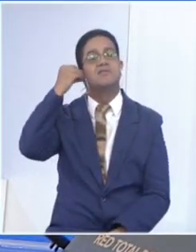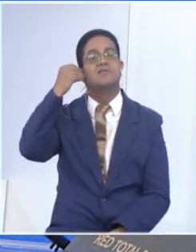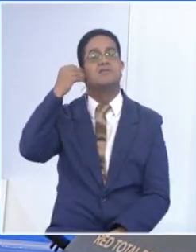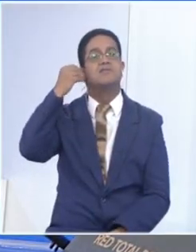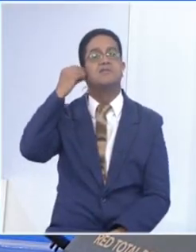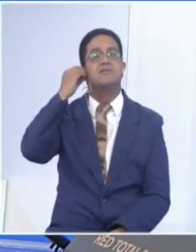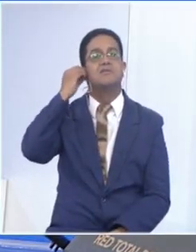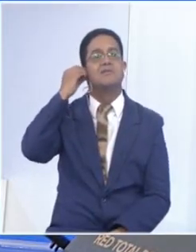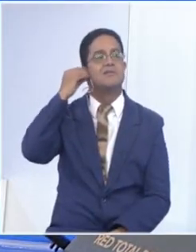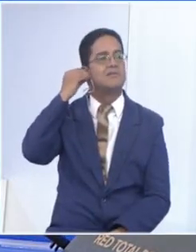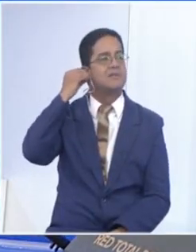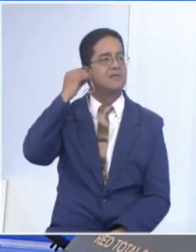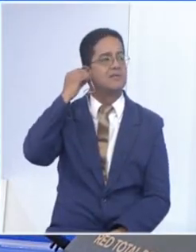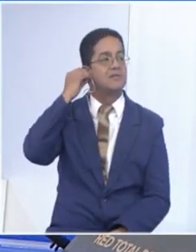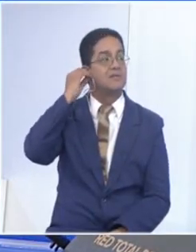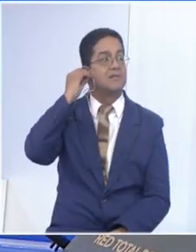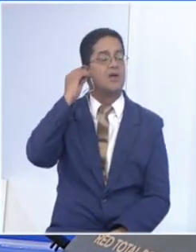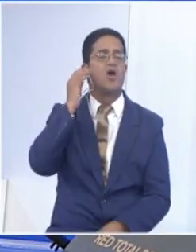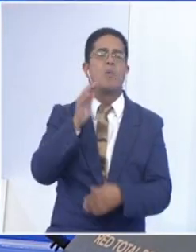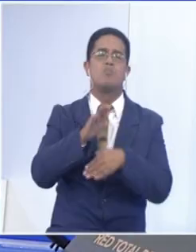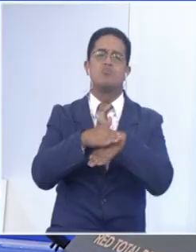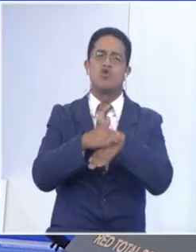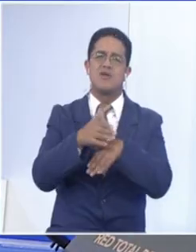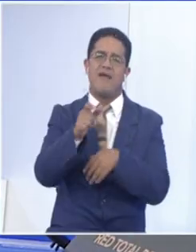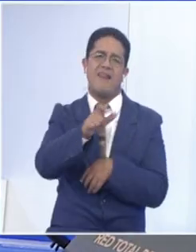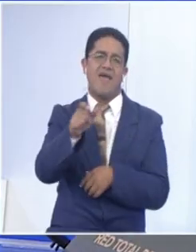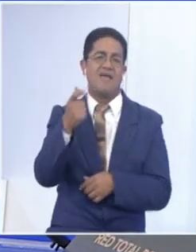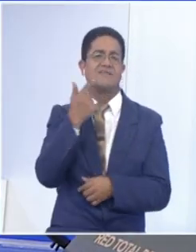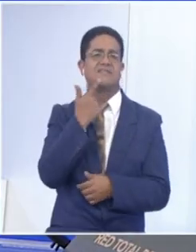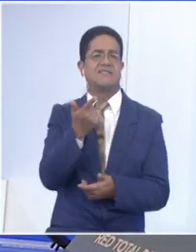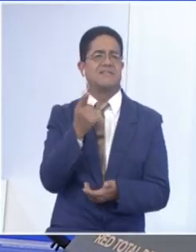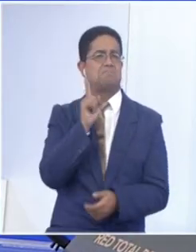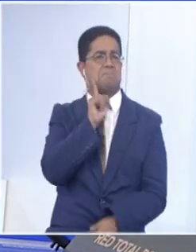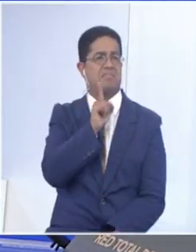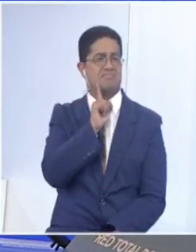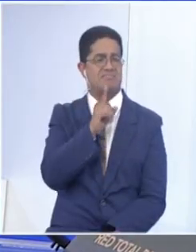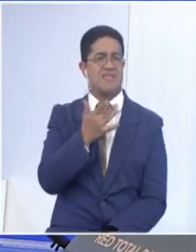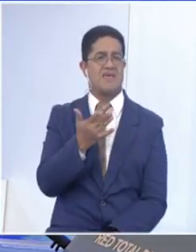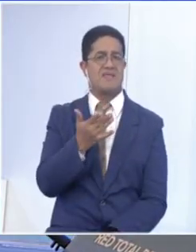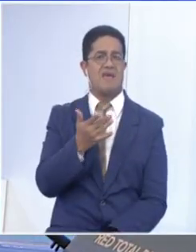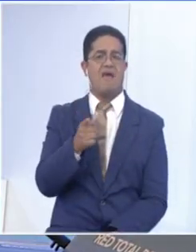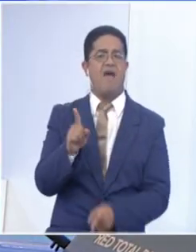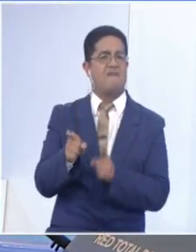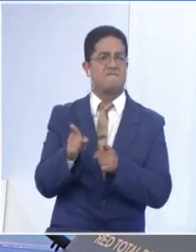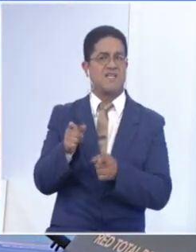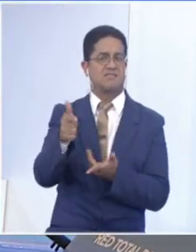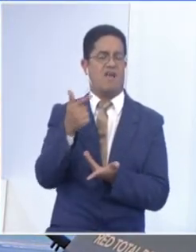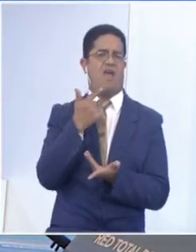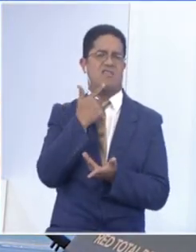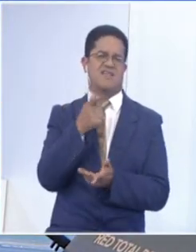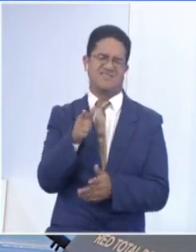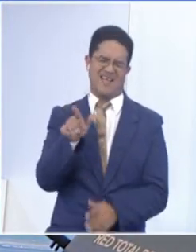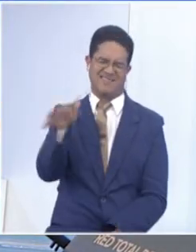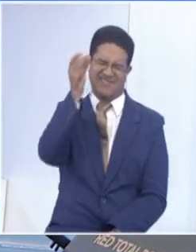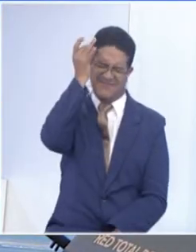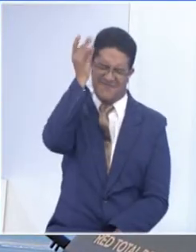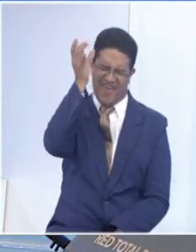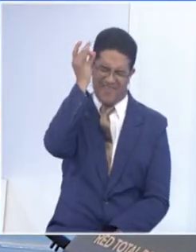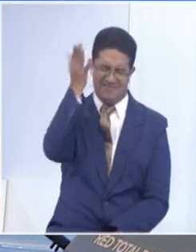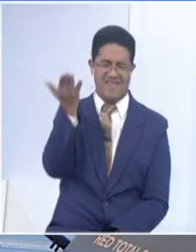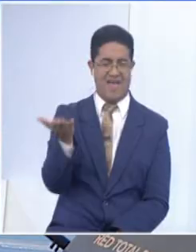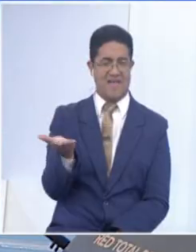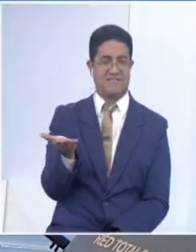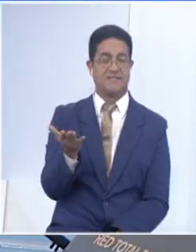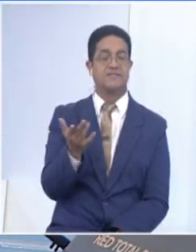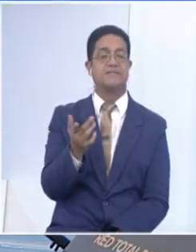no tiene, que es mentira? Ni siquiera los médicos nos reconocen que es una enfermedad. Pues